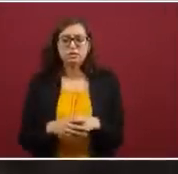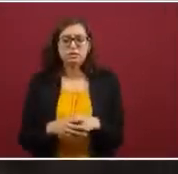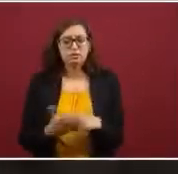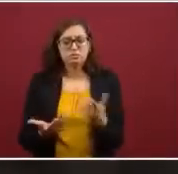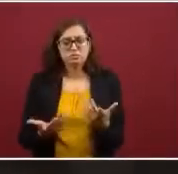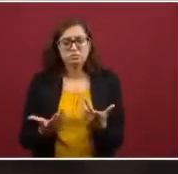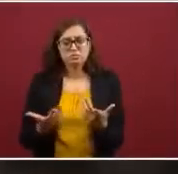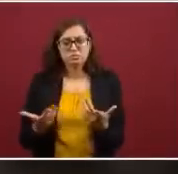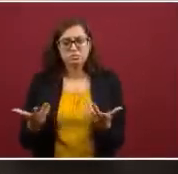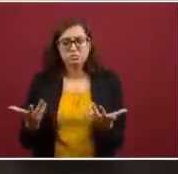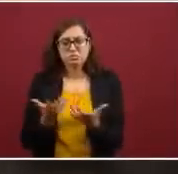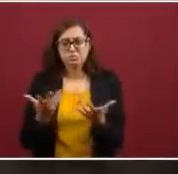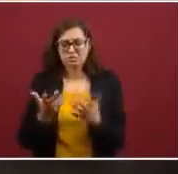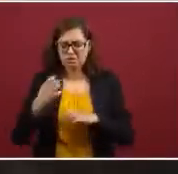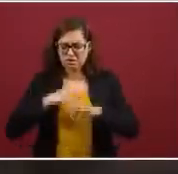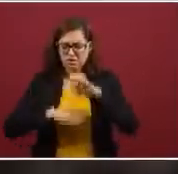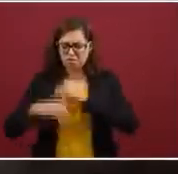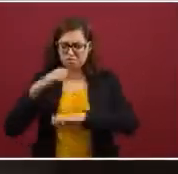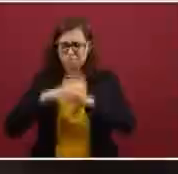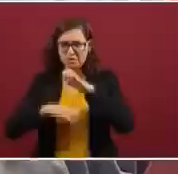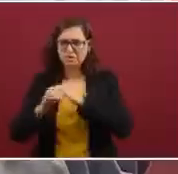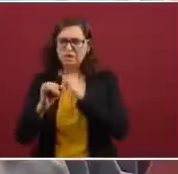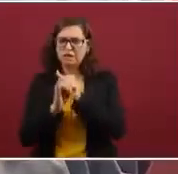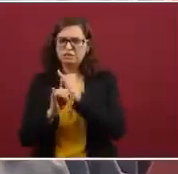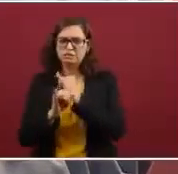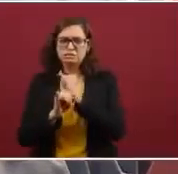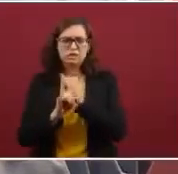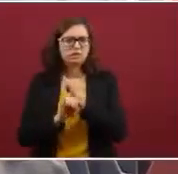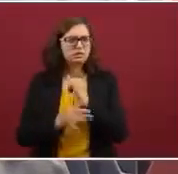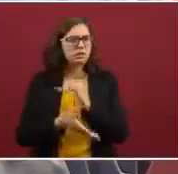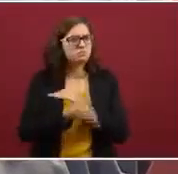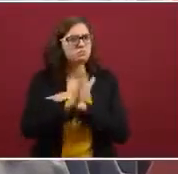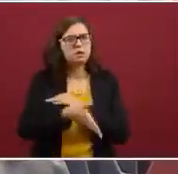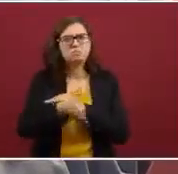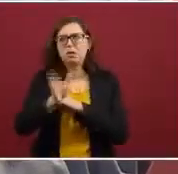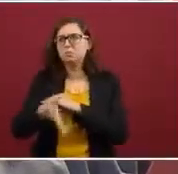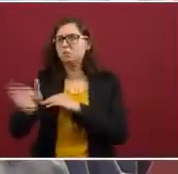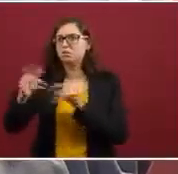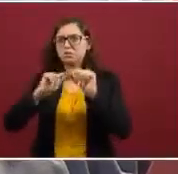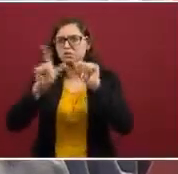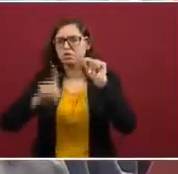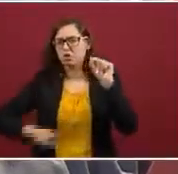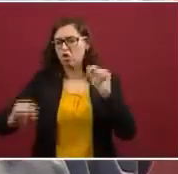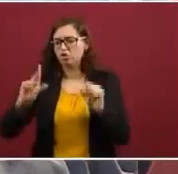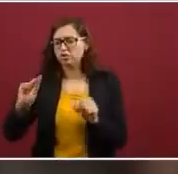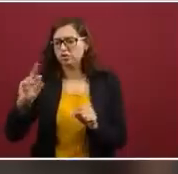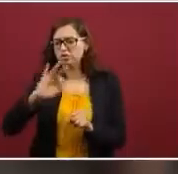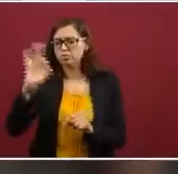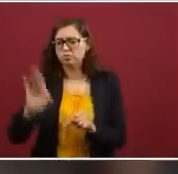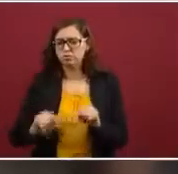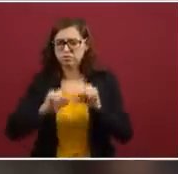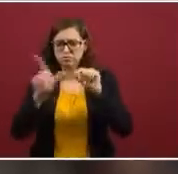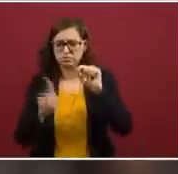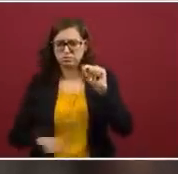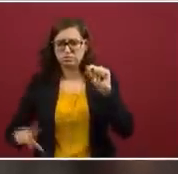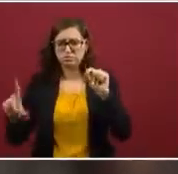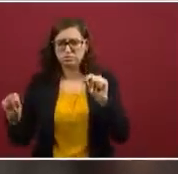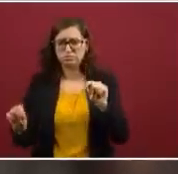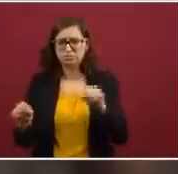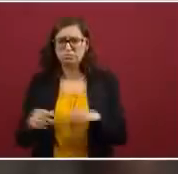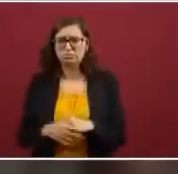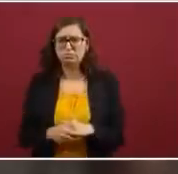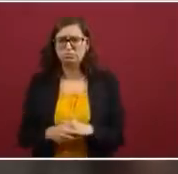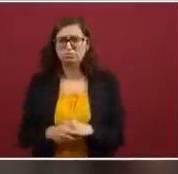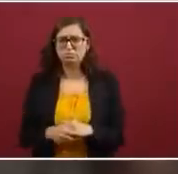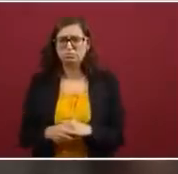para llevar internet a todas las comunidades, al 80% del país. Saber si en la comida